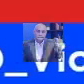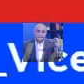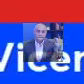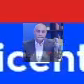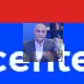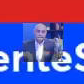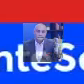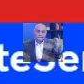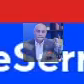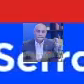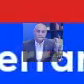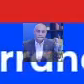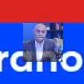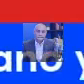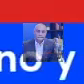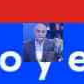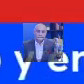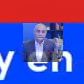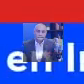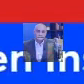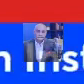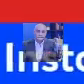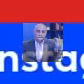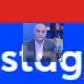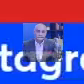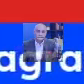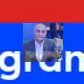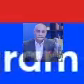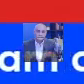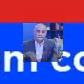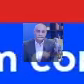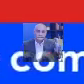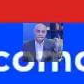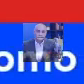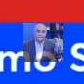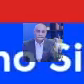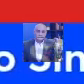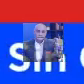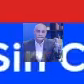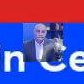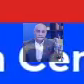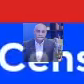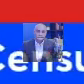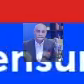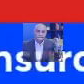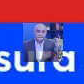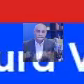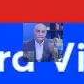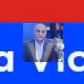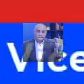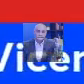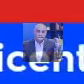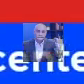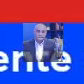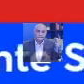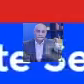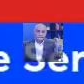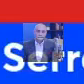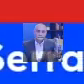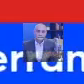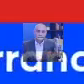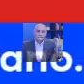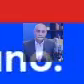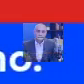balazos? Voy a seguir marcando la pauta, aún hay más. No cabe duda que no